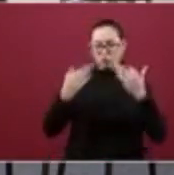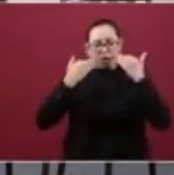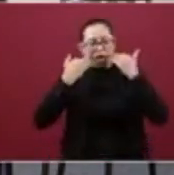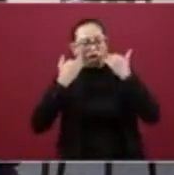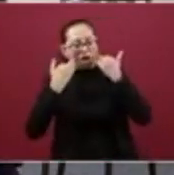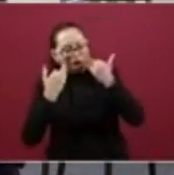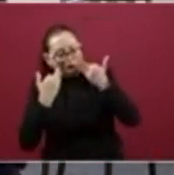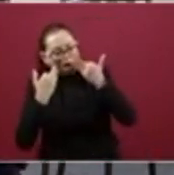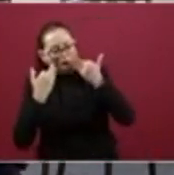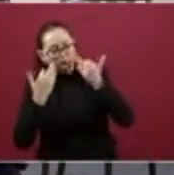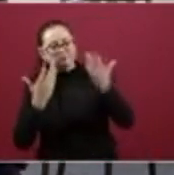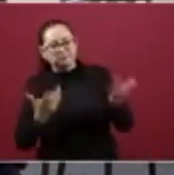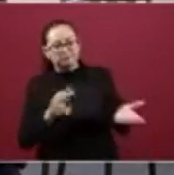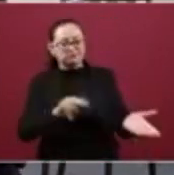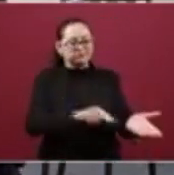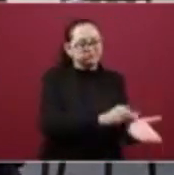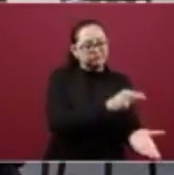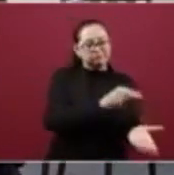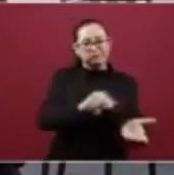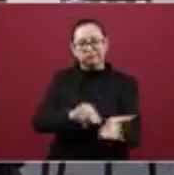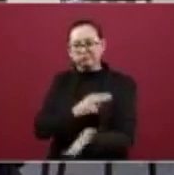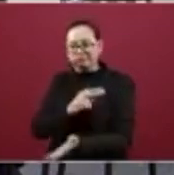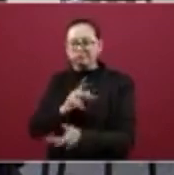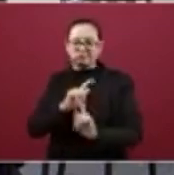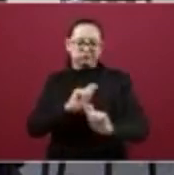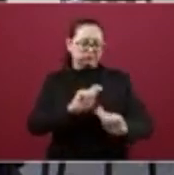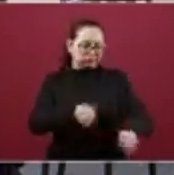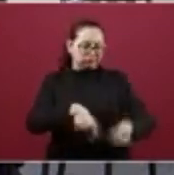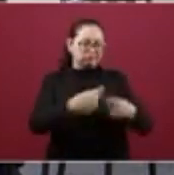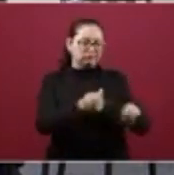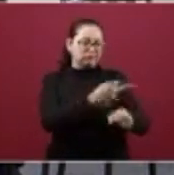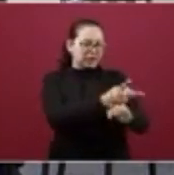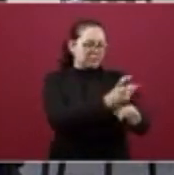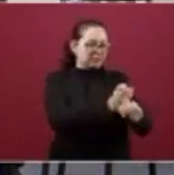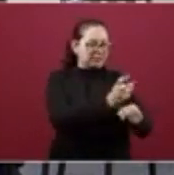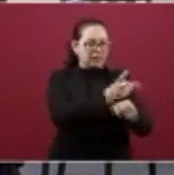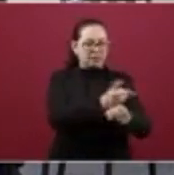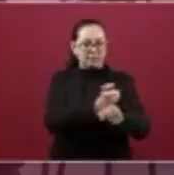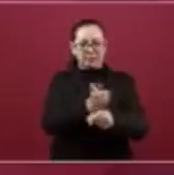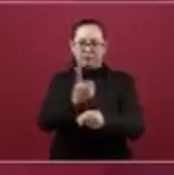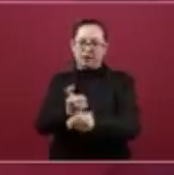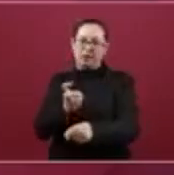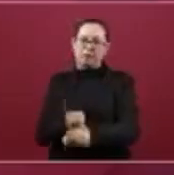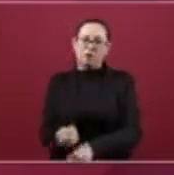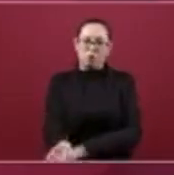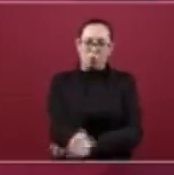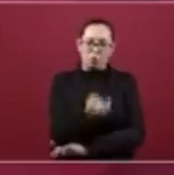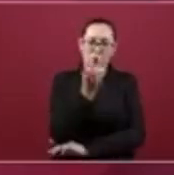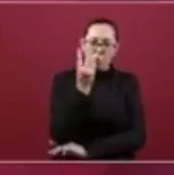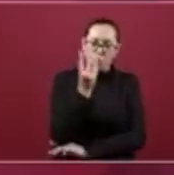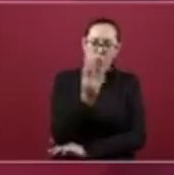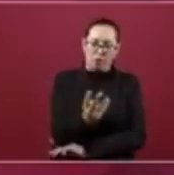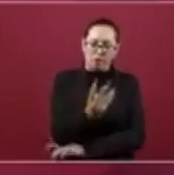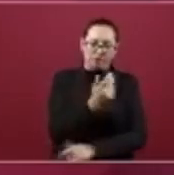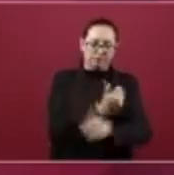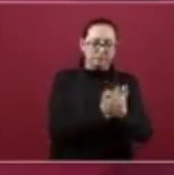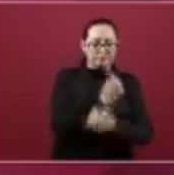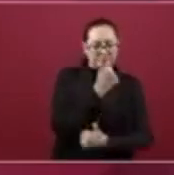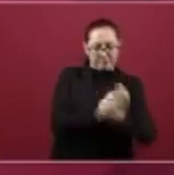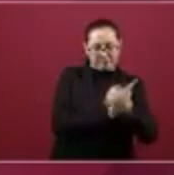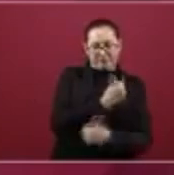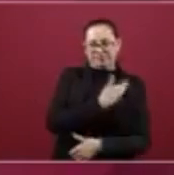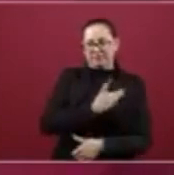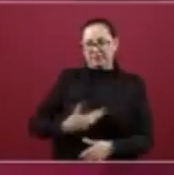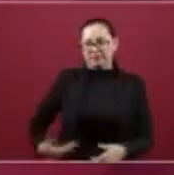honor viendo cuándo se les entrega las invitaciones a las 4 compañías y el presidente lo dará a